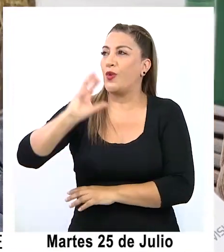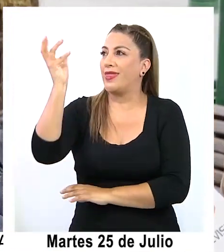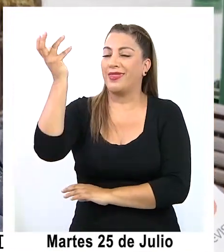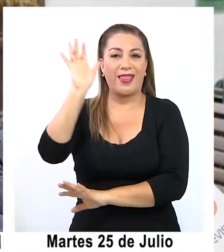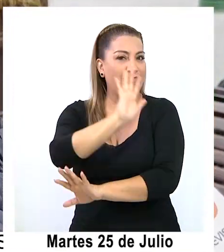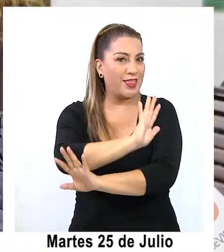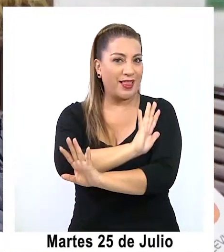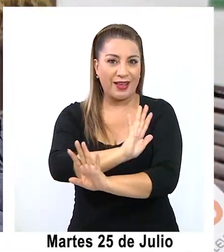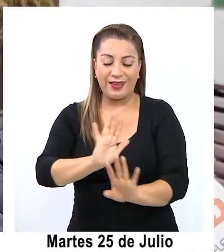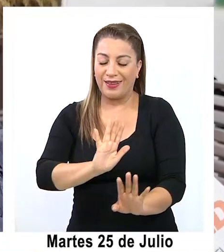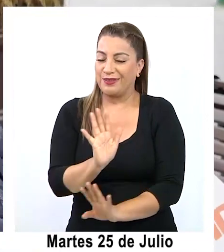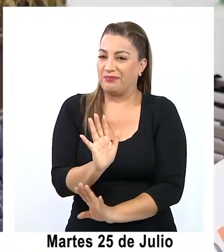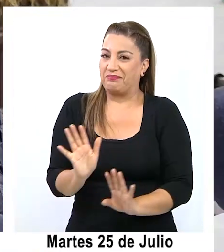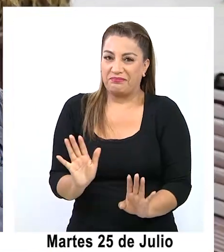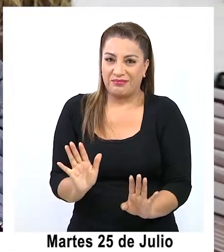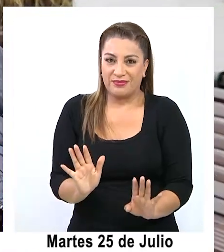en esto.